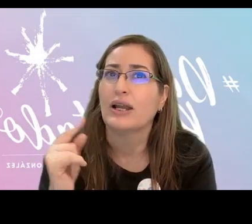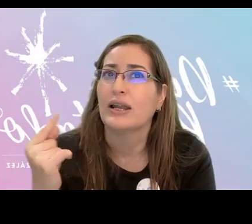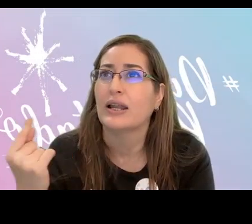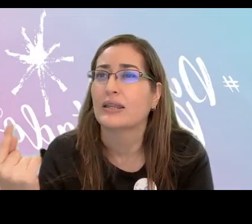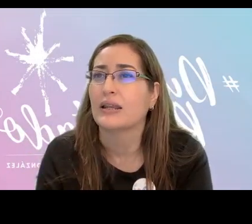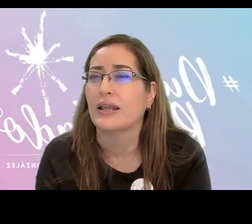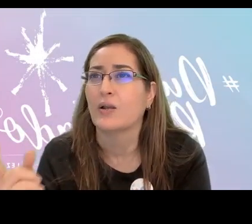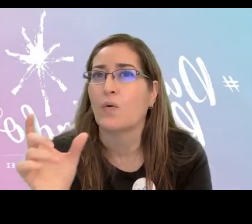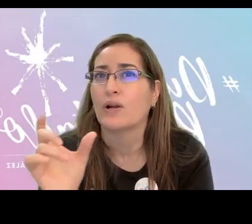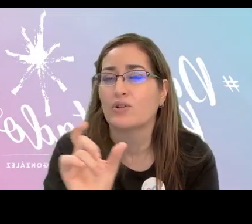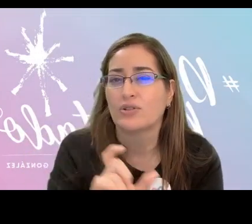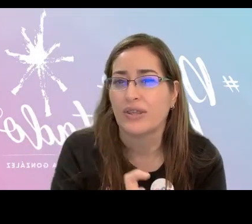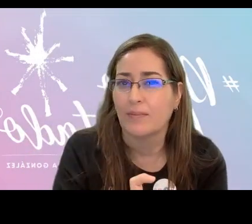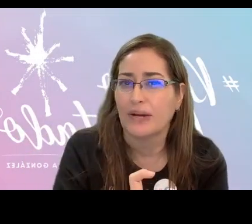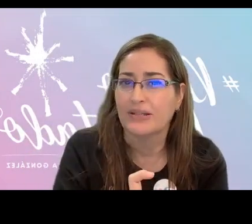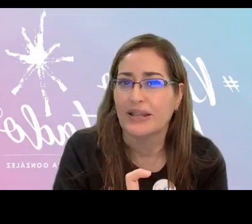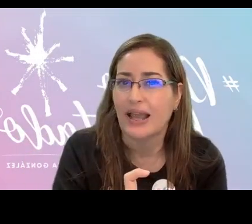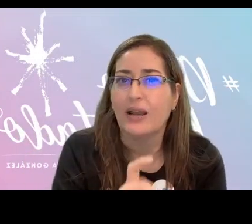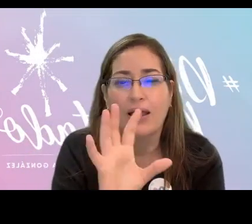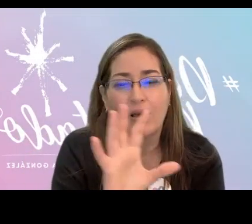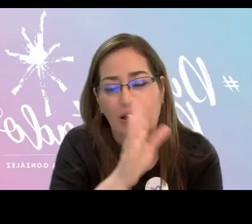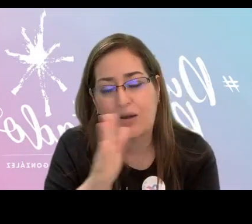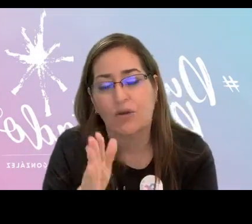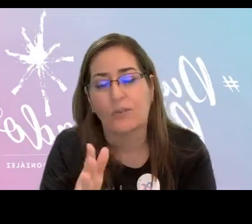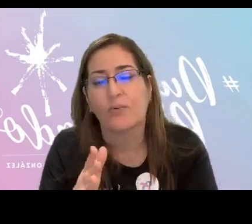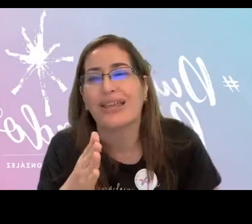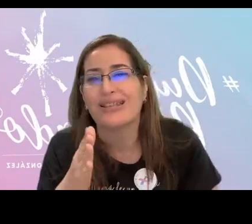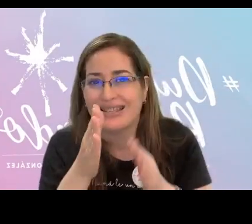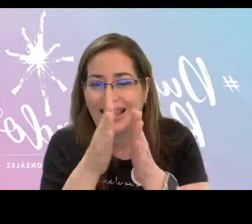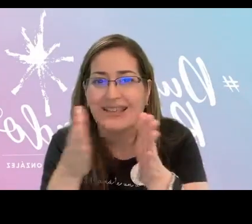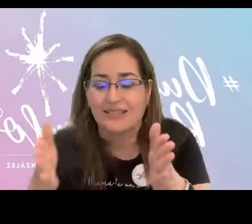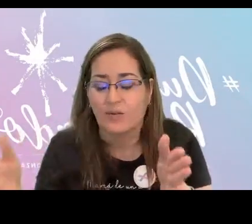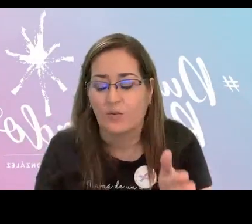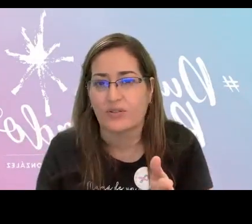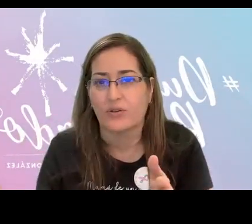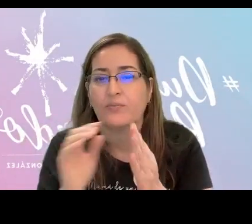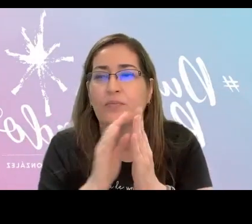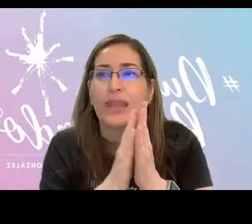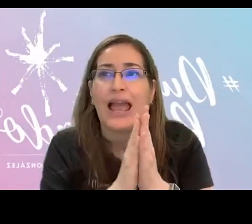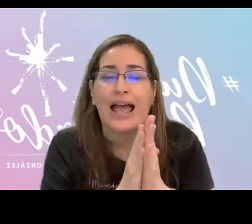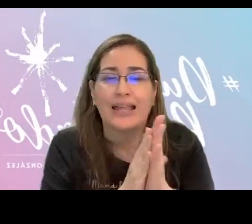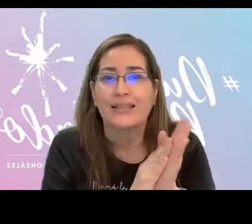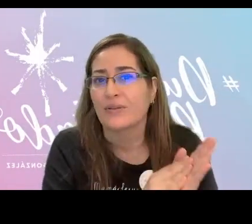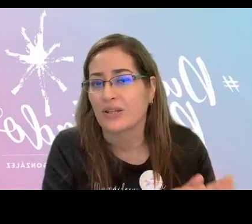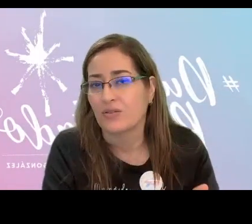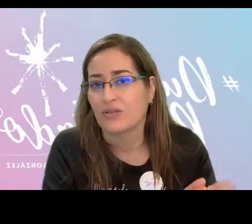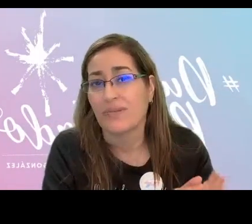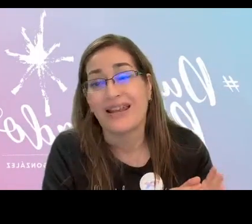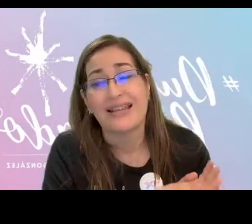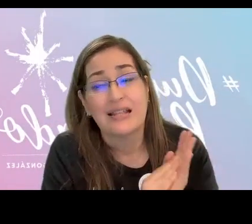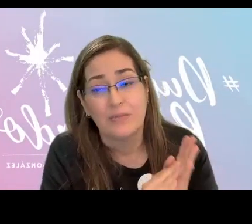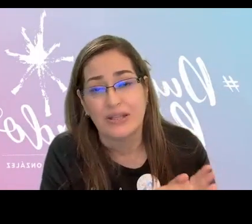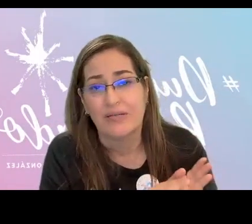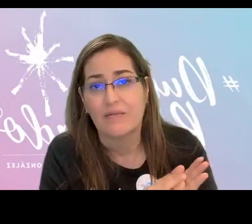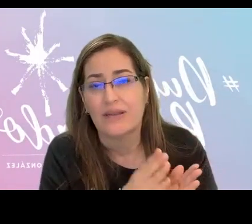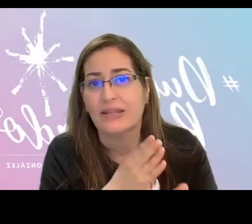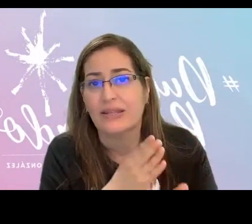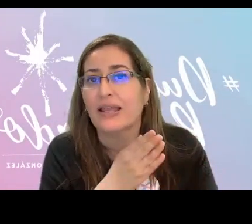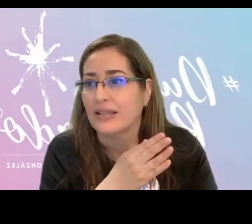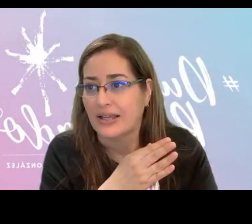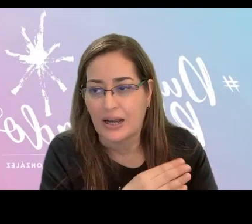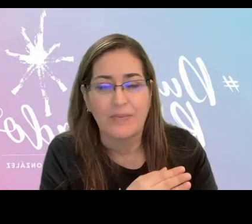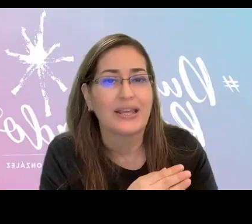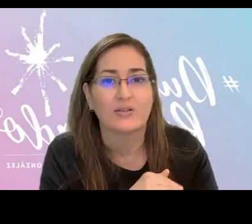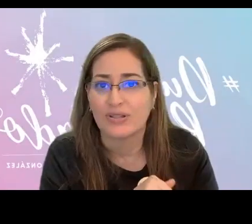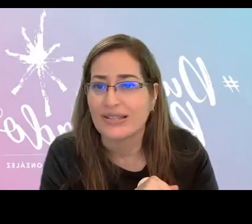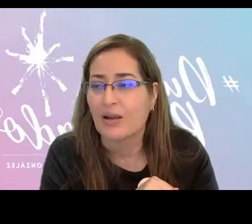28 a la 34 se da parcial. A lo que voy es esta cuestión. Antes de 22 semanas, lamentablemente,